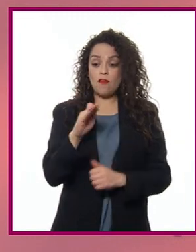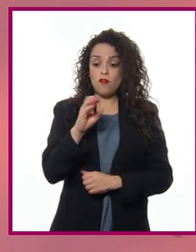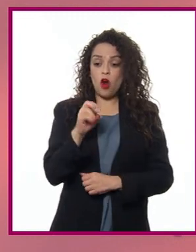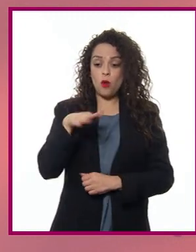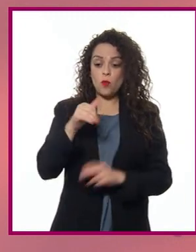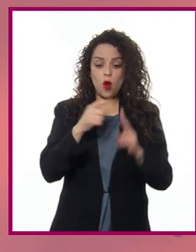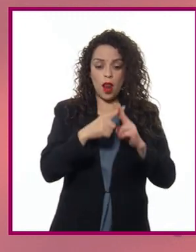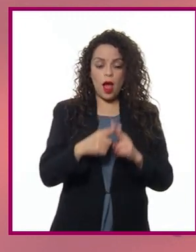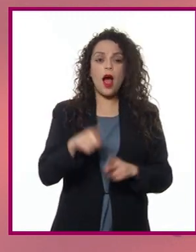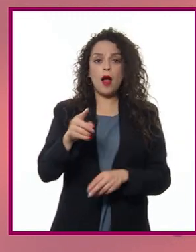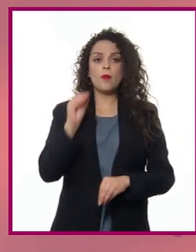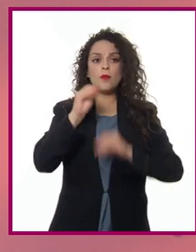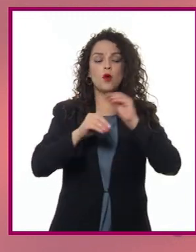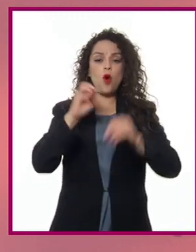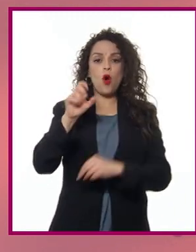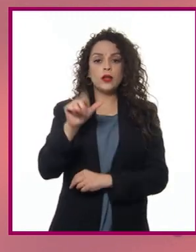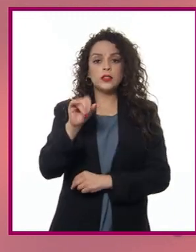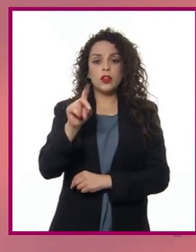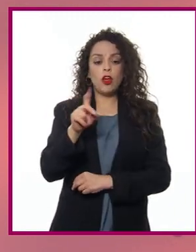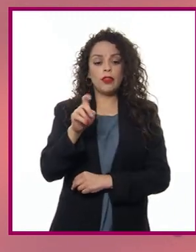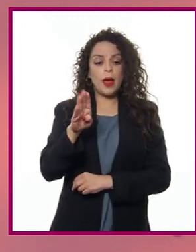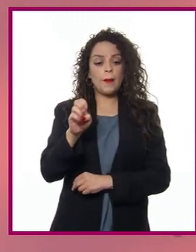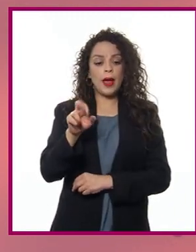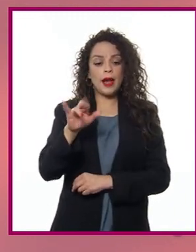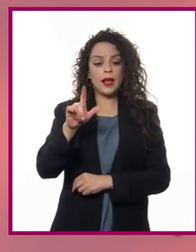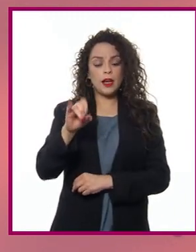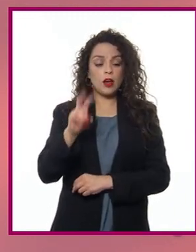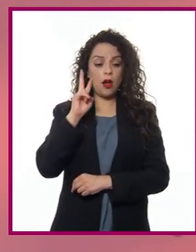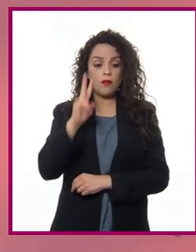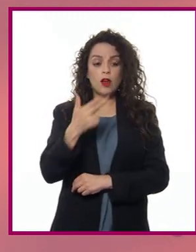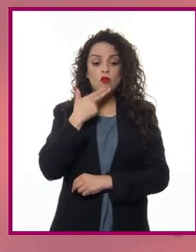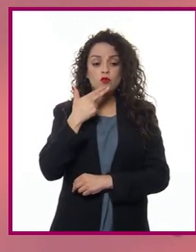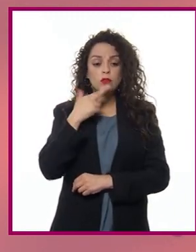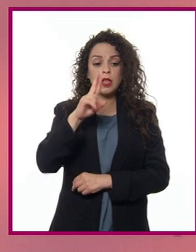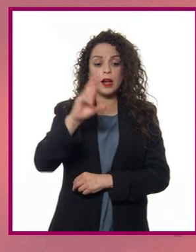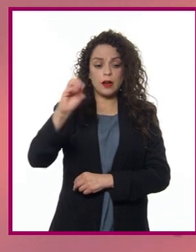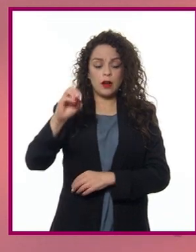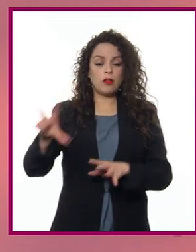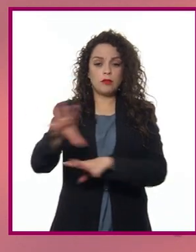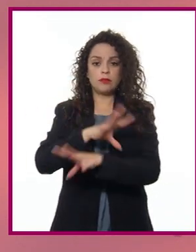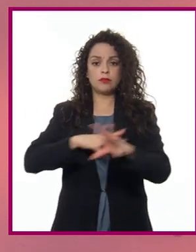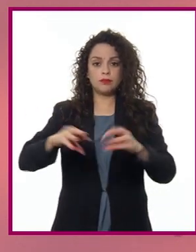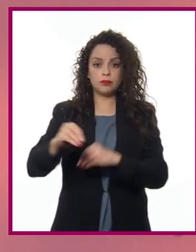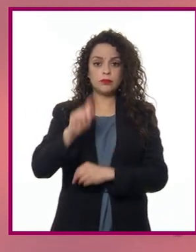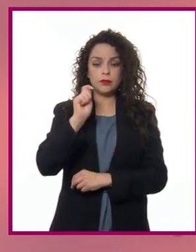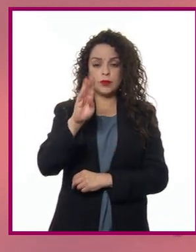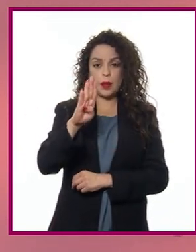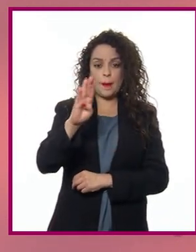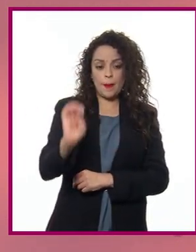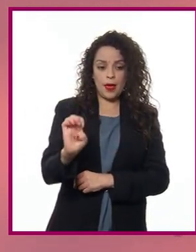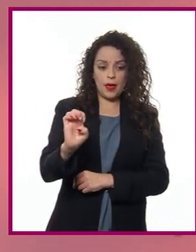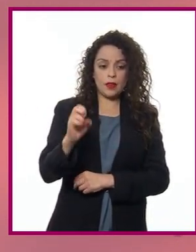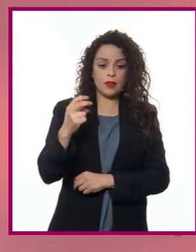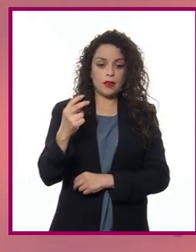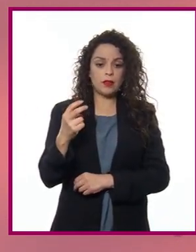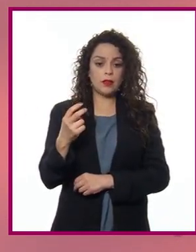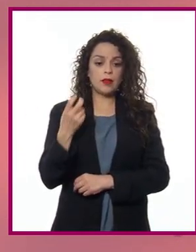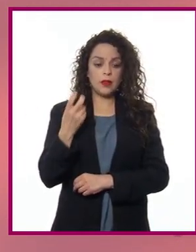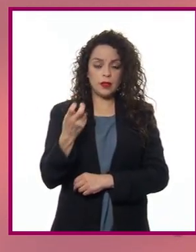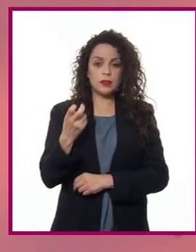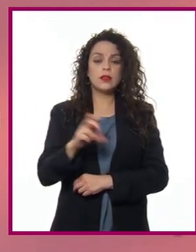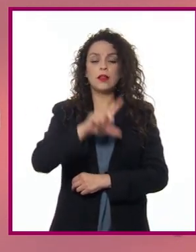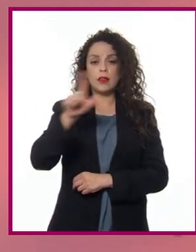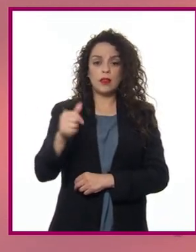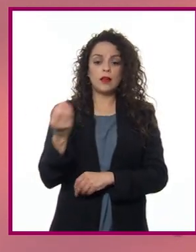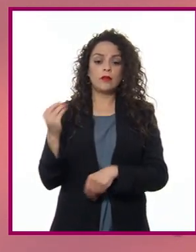del óxido de berilio. Consideremos la fórmula RO. Sustituimos R por el símbolo del berilio, que es Be.